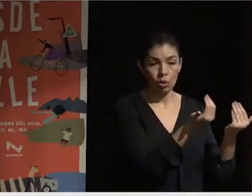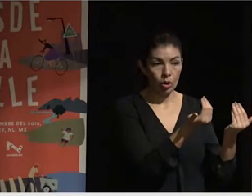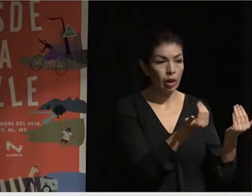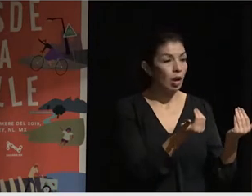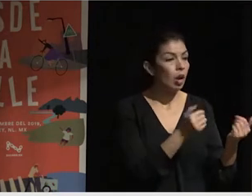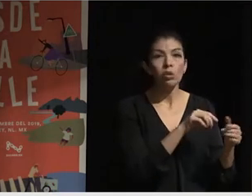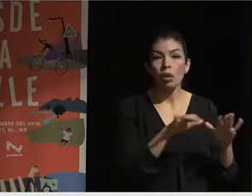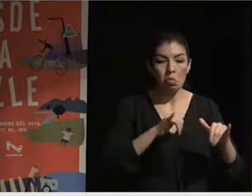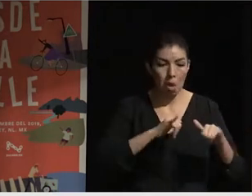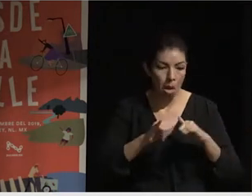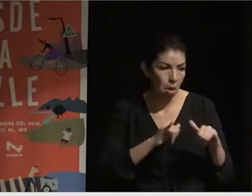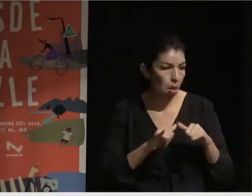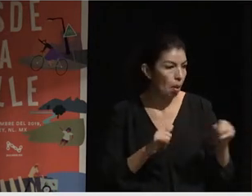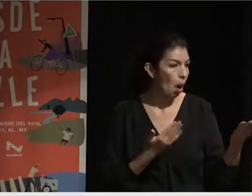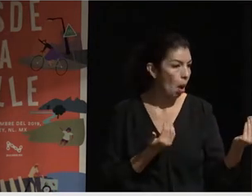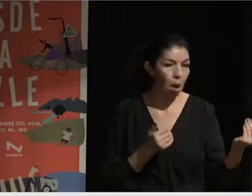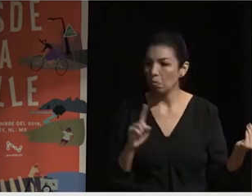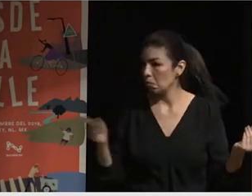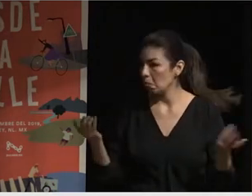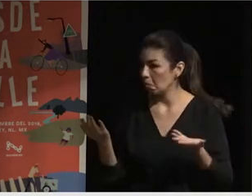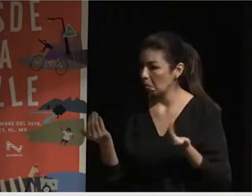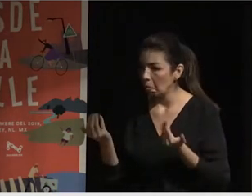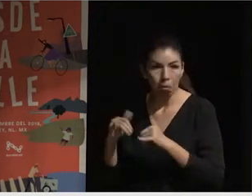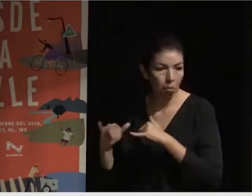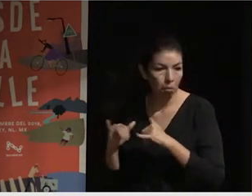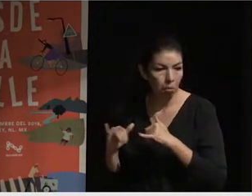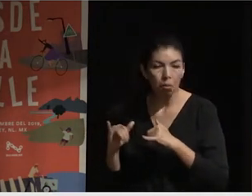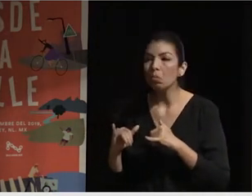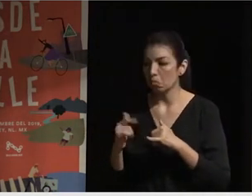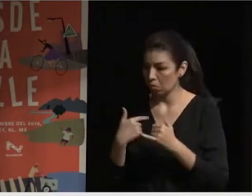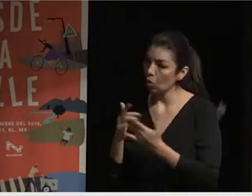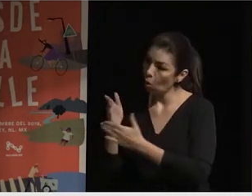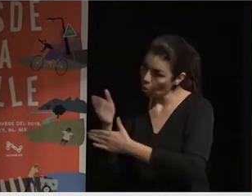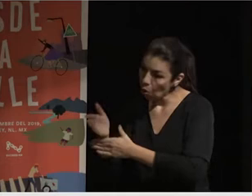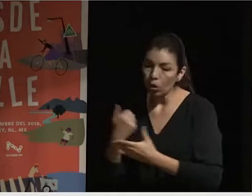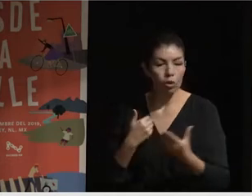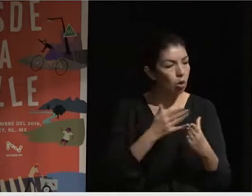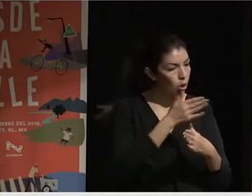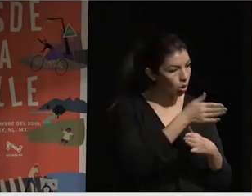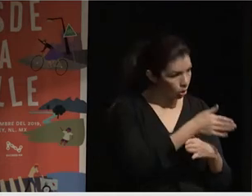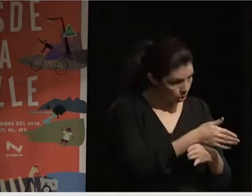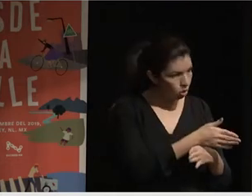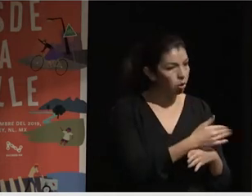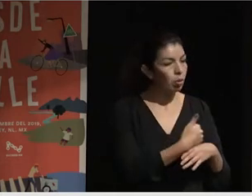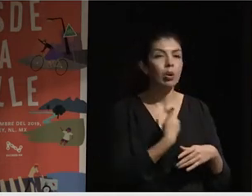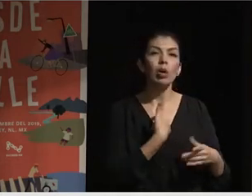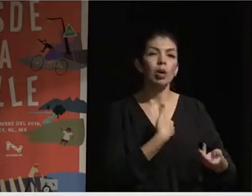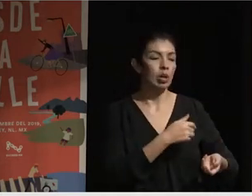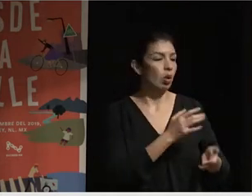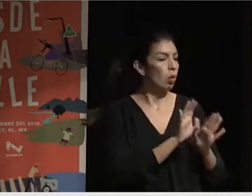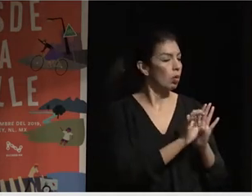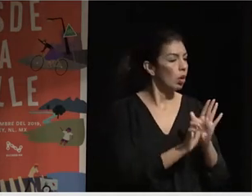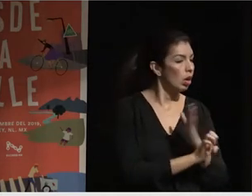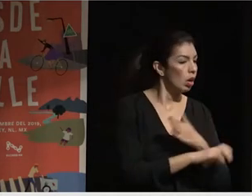es para darle el carácter de ciudadanía que corresponde a cada uno de estos pobladores. Y cuando nosotros vamos ahí y estamos casi una hora sentados con una